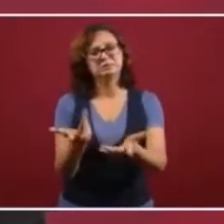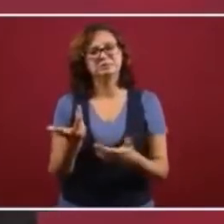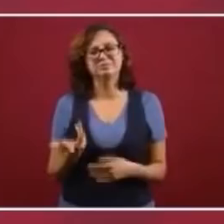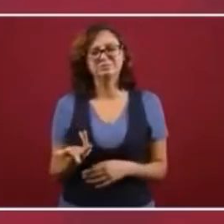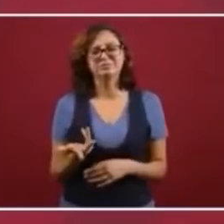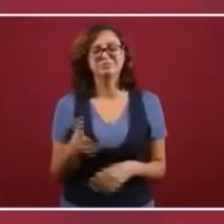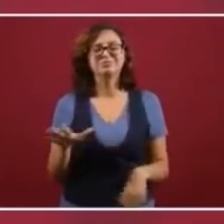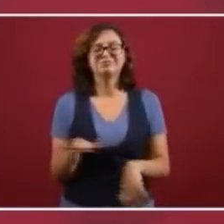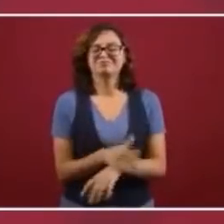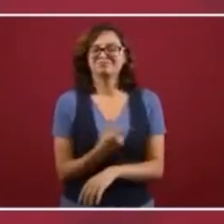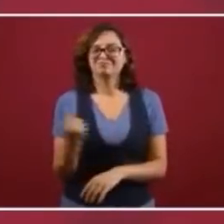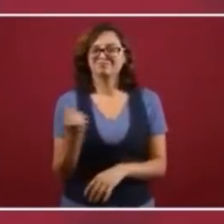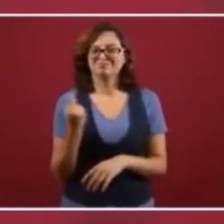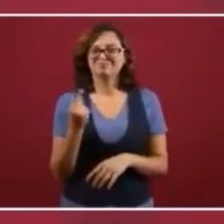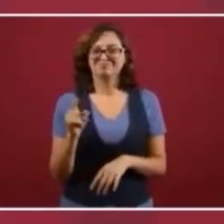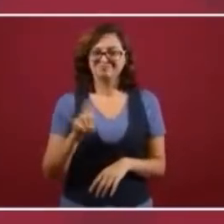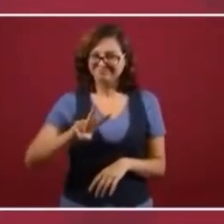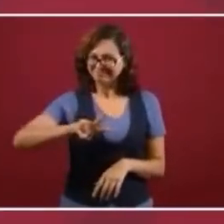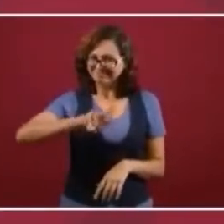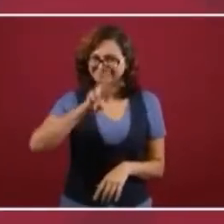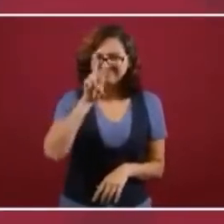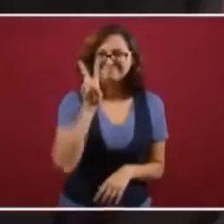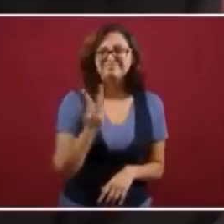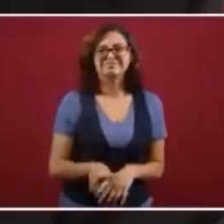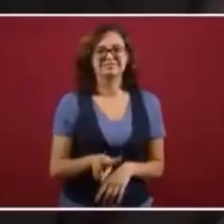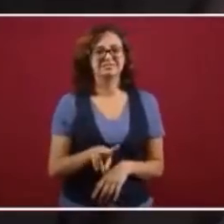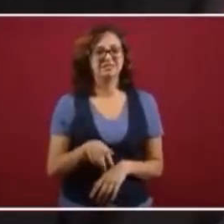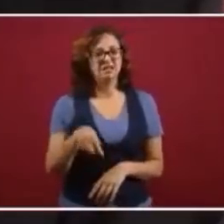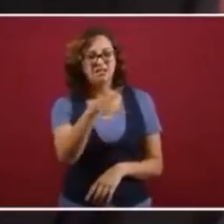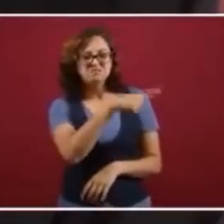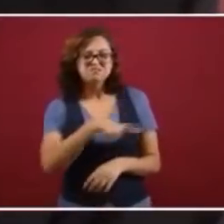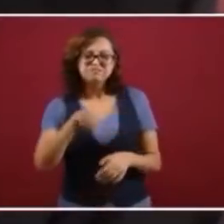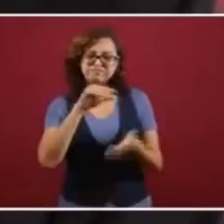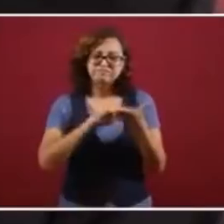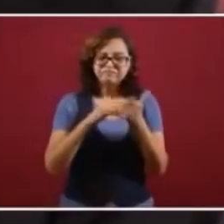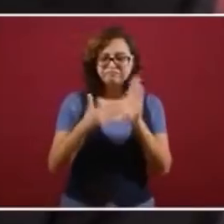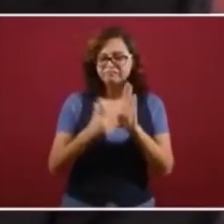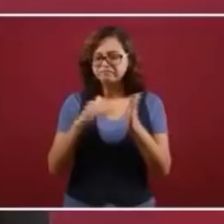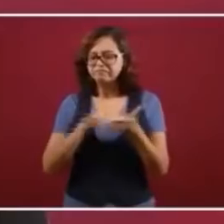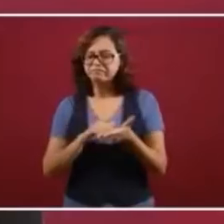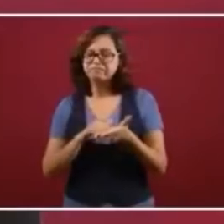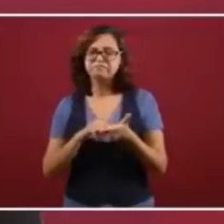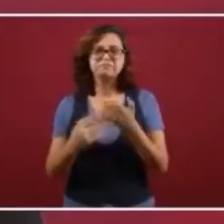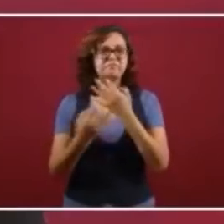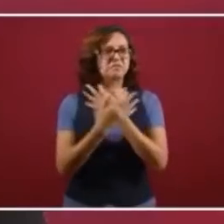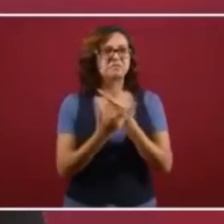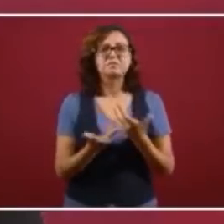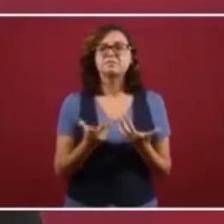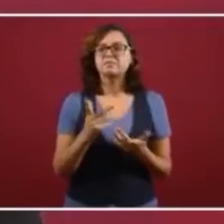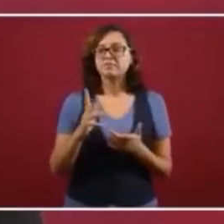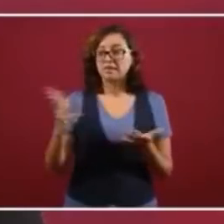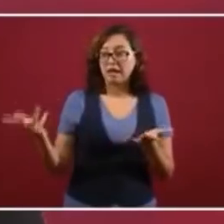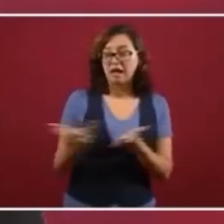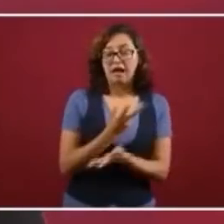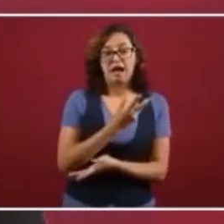sin duda esa estrategia de declarar la guerra